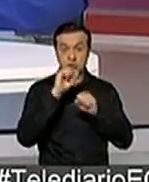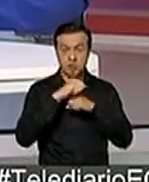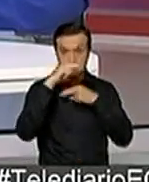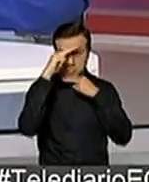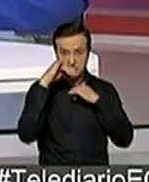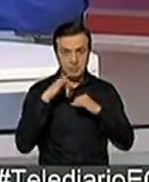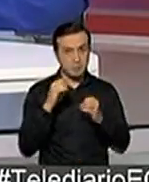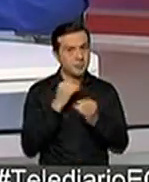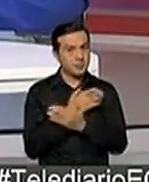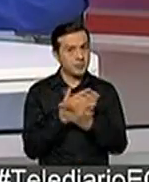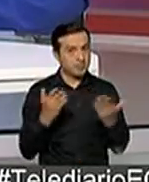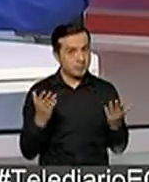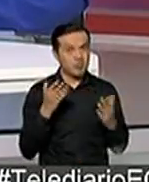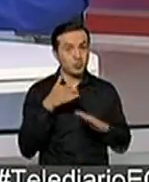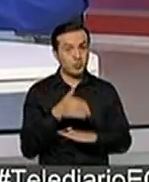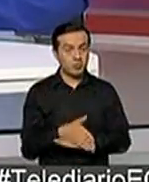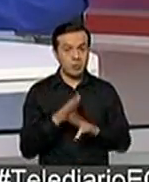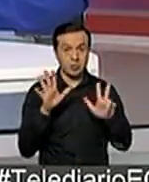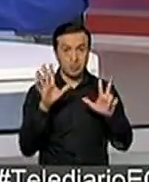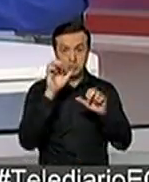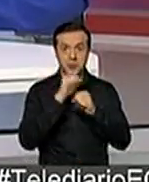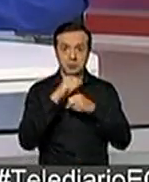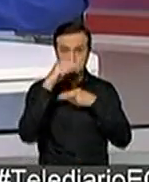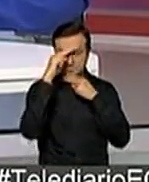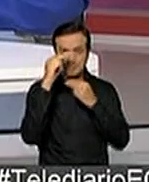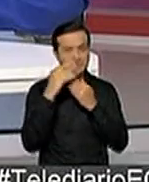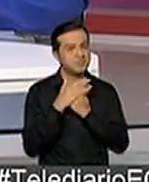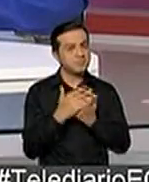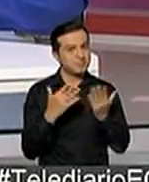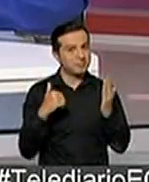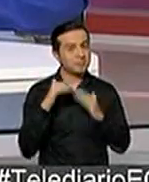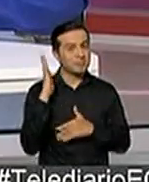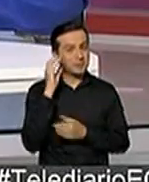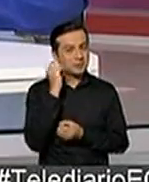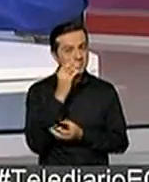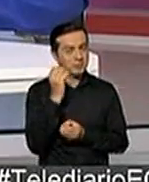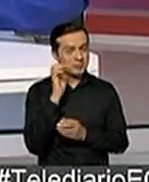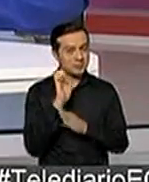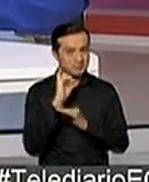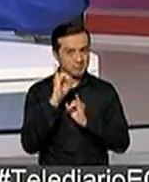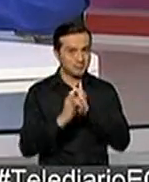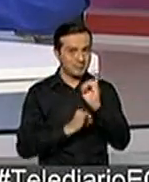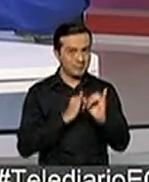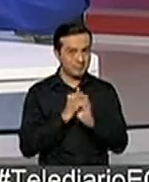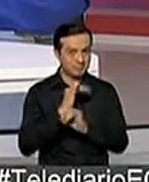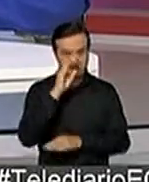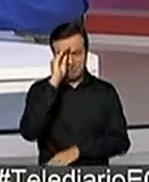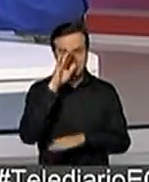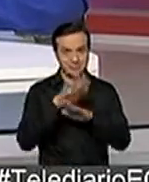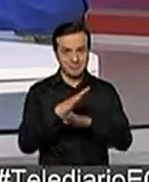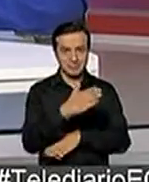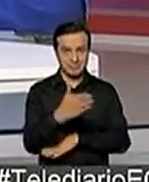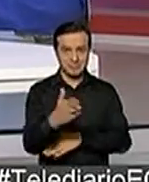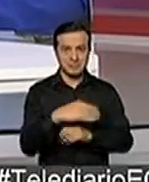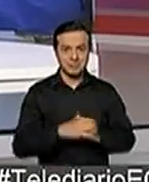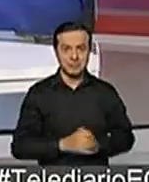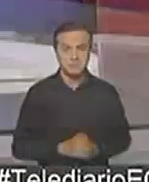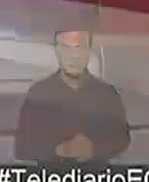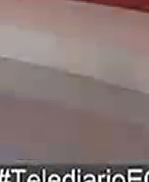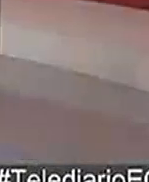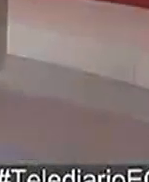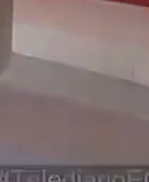nuestro microinformativo y, por supuesto, a las 20 horas, Telediario Estelar con más información nacional e internacional. Muy buenas tardes con todos.